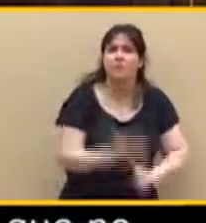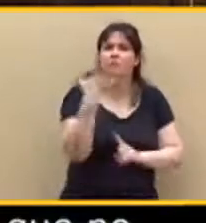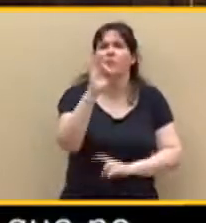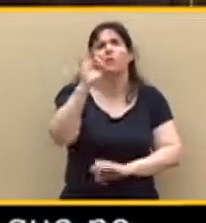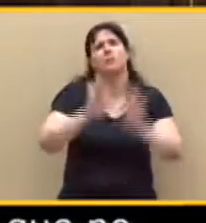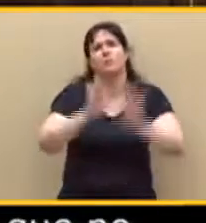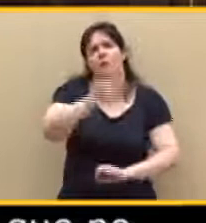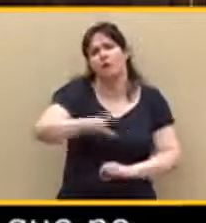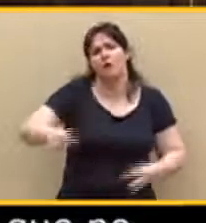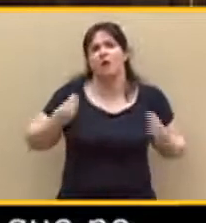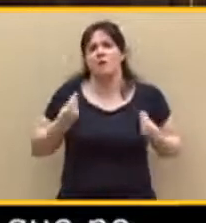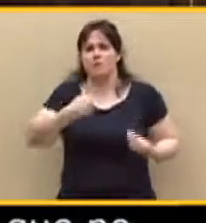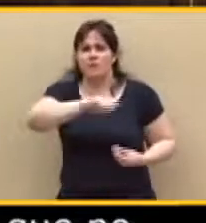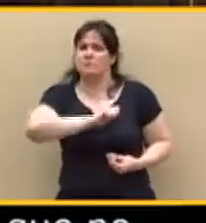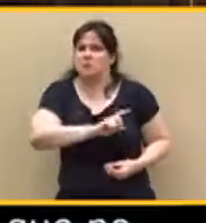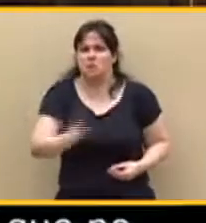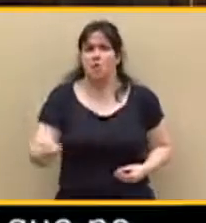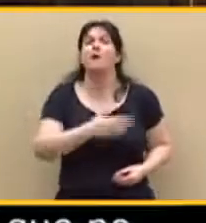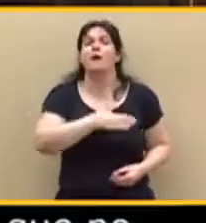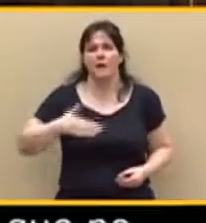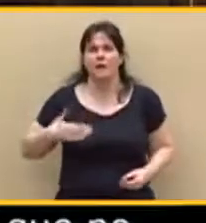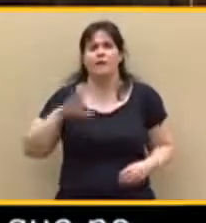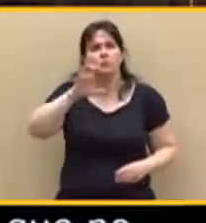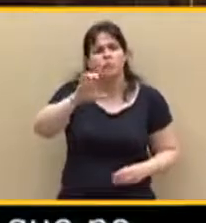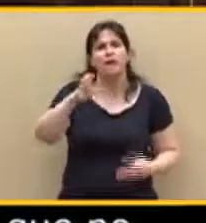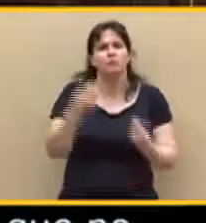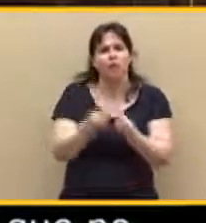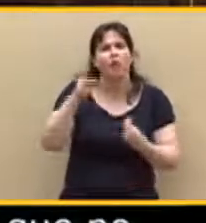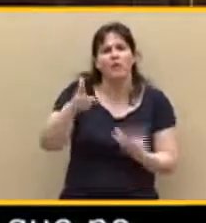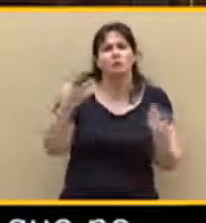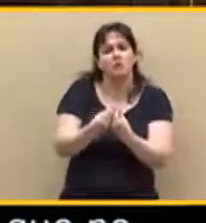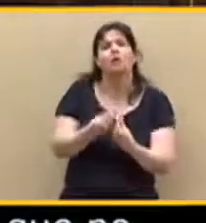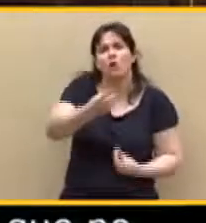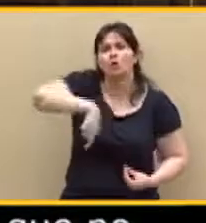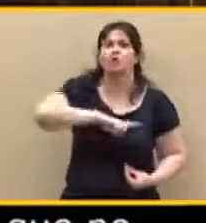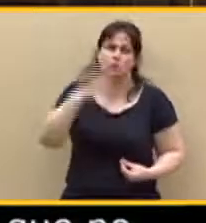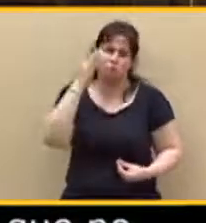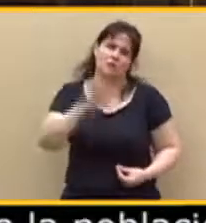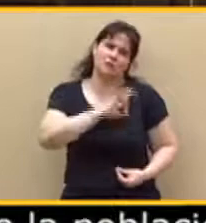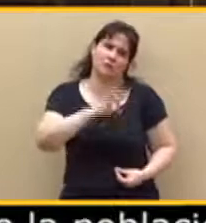a diferencia de ustedes, un país con derechos y un país con nosotras, señorías.